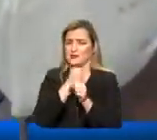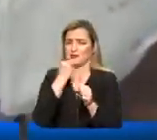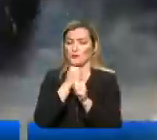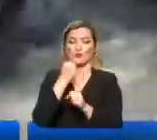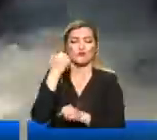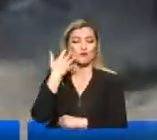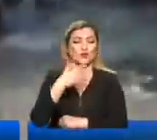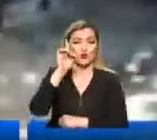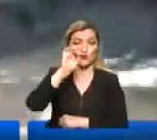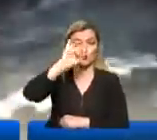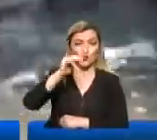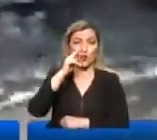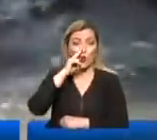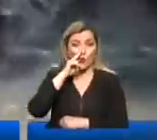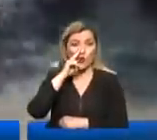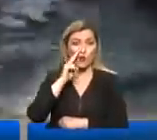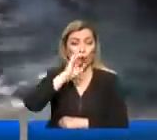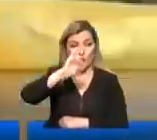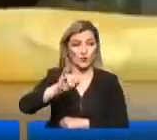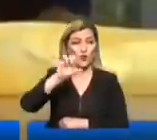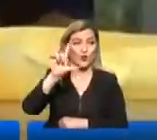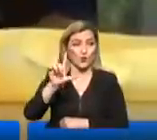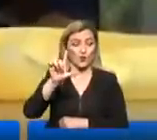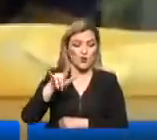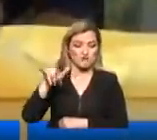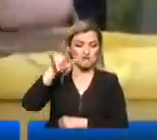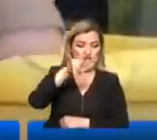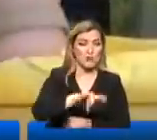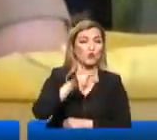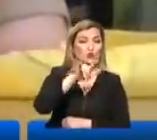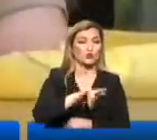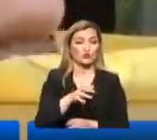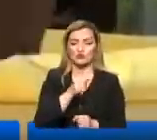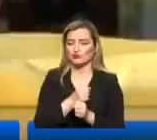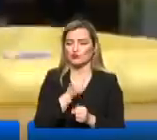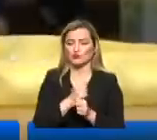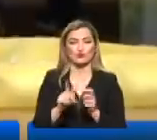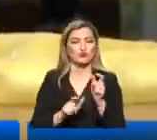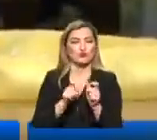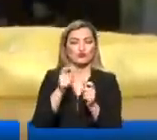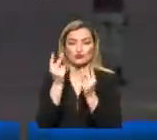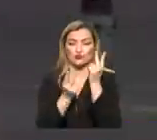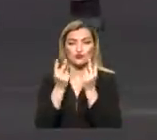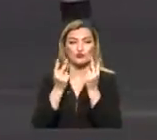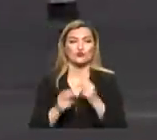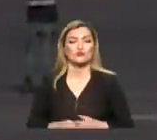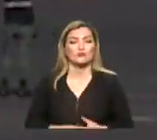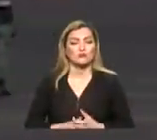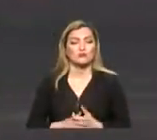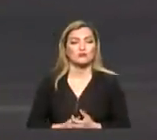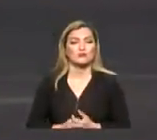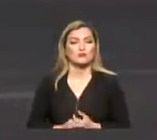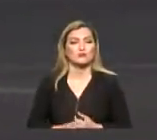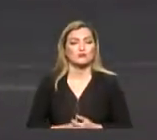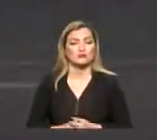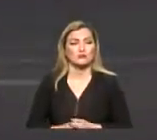desde el 1 de julio este destino turístico se reactive con normas que brinden seguridad a quienes lo visiten. Diego Añasco